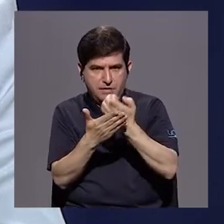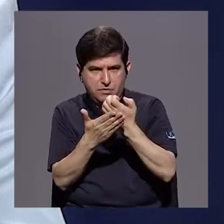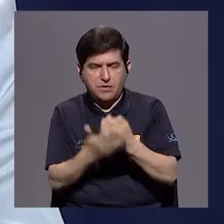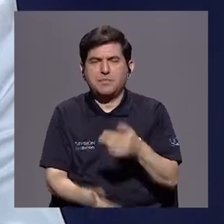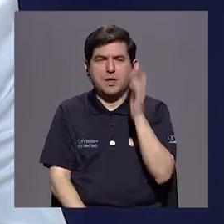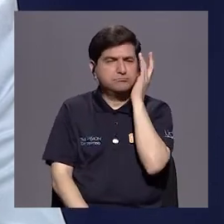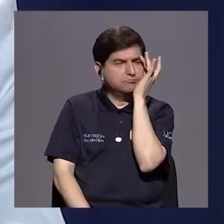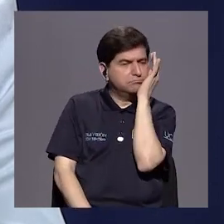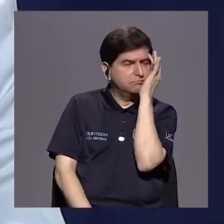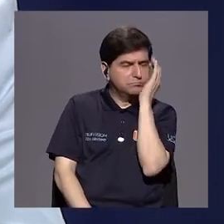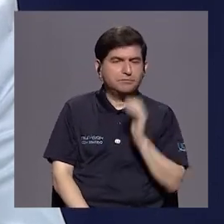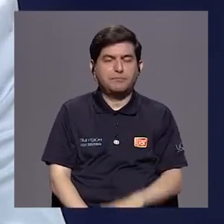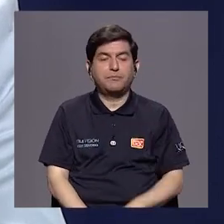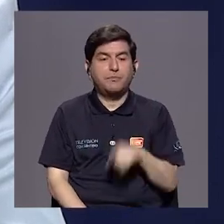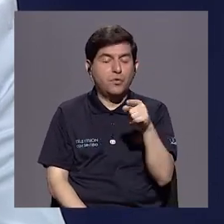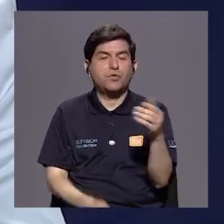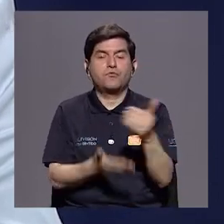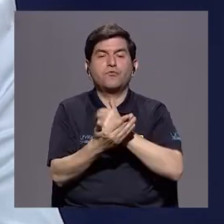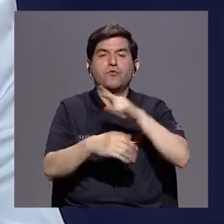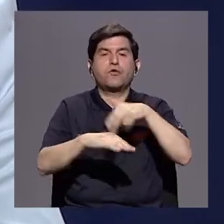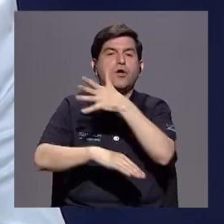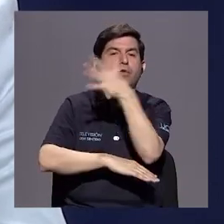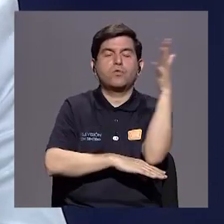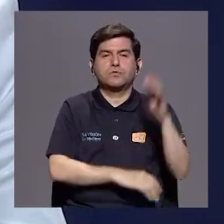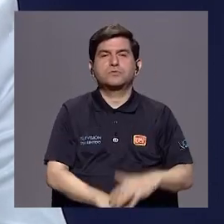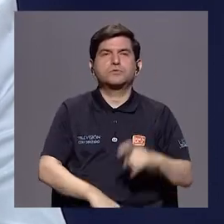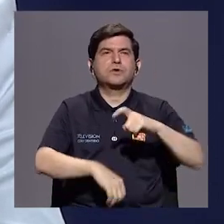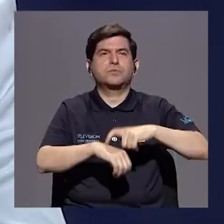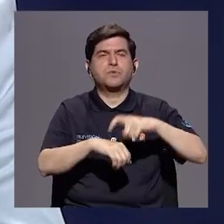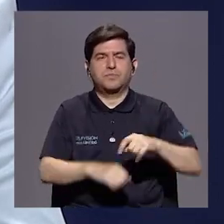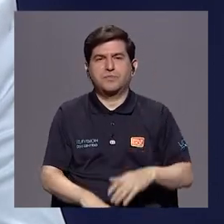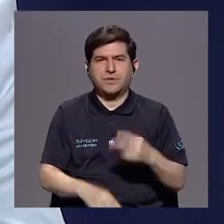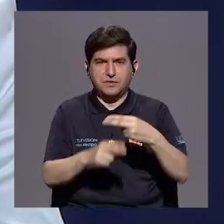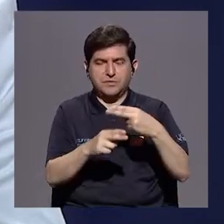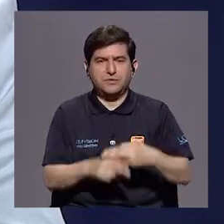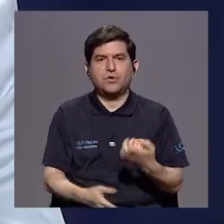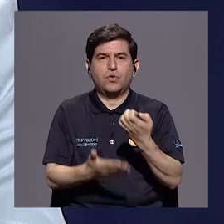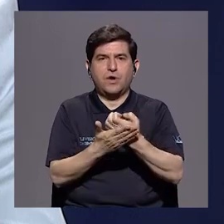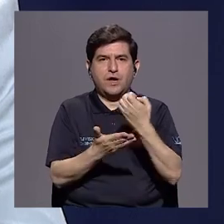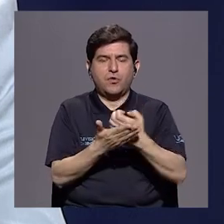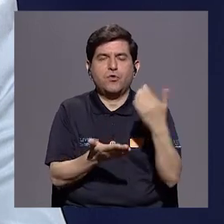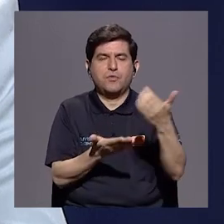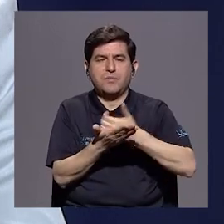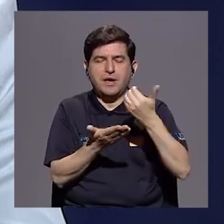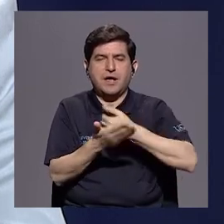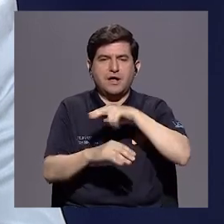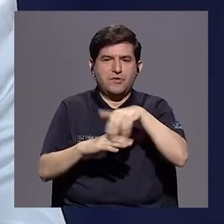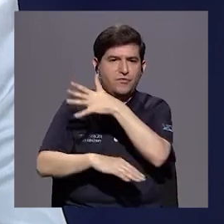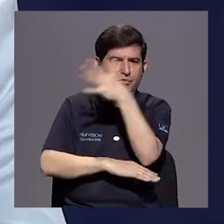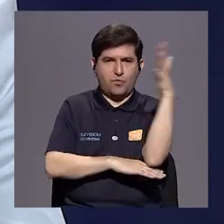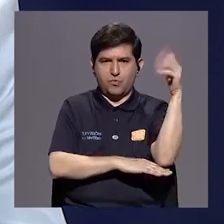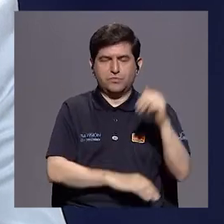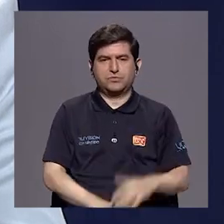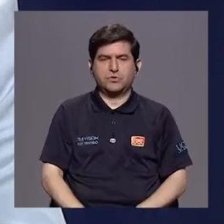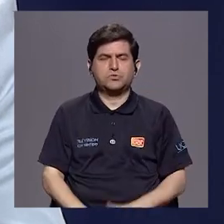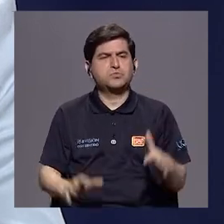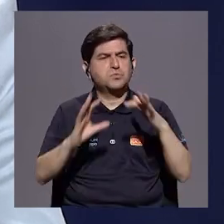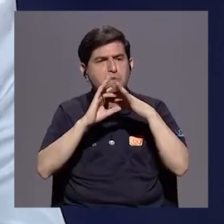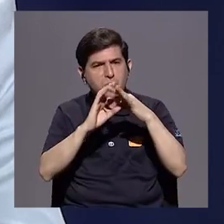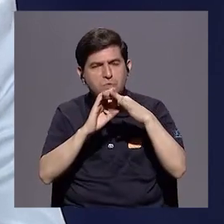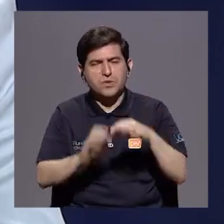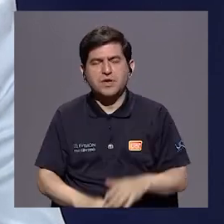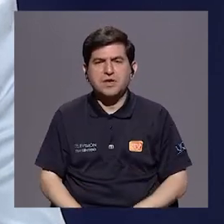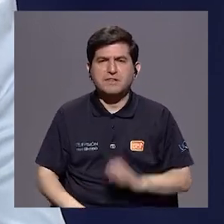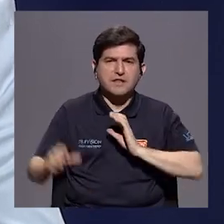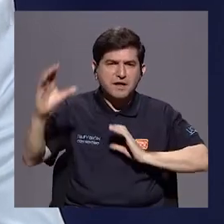preocupado por los recursos naturales en algún momento se llamó economía de los recursos naturales muy asociado con